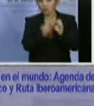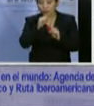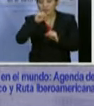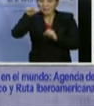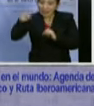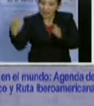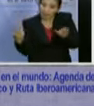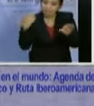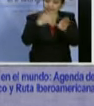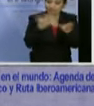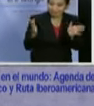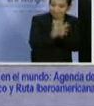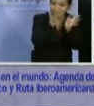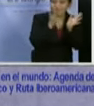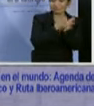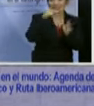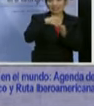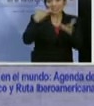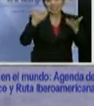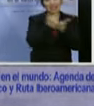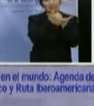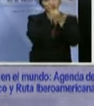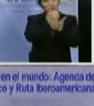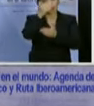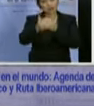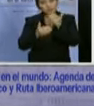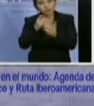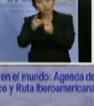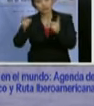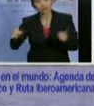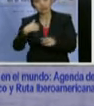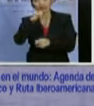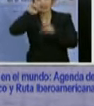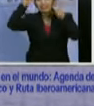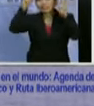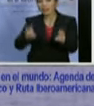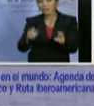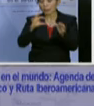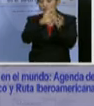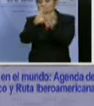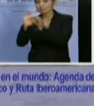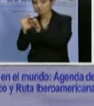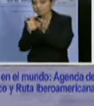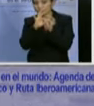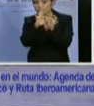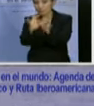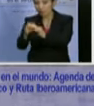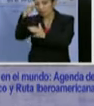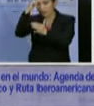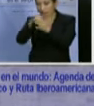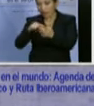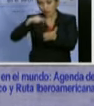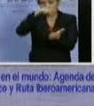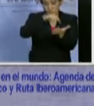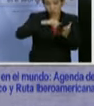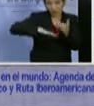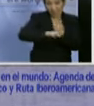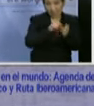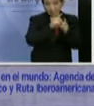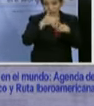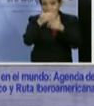como actores, digamos, y como agentes del desarrollo? Y aquí también hablamos del tema de las alianzas. Creemos que en el desarrollo local